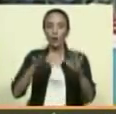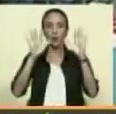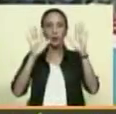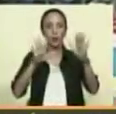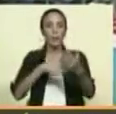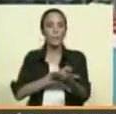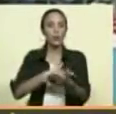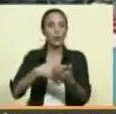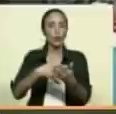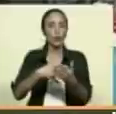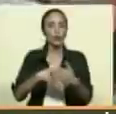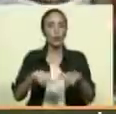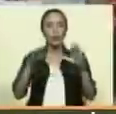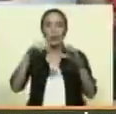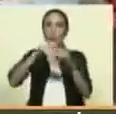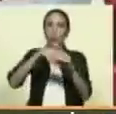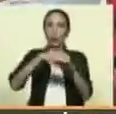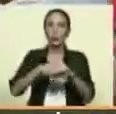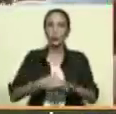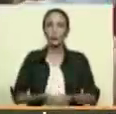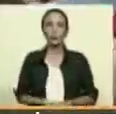Son 10.